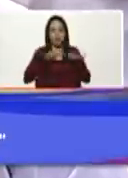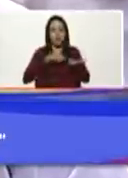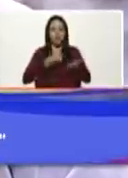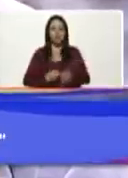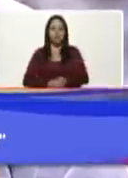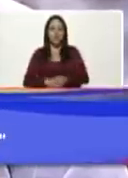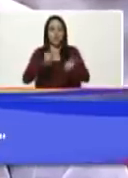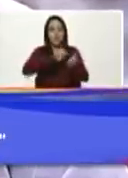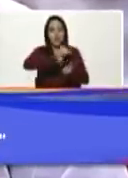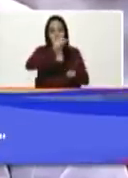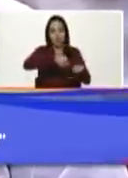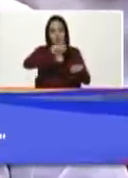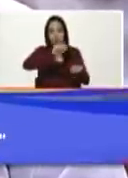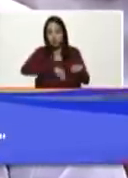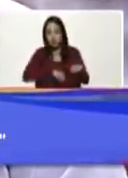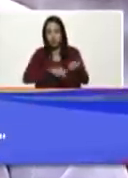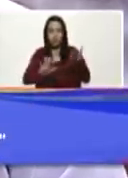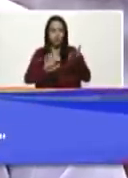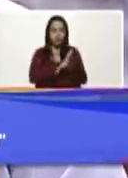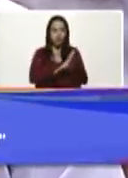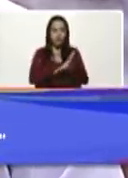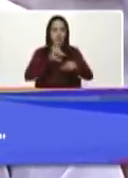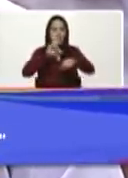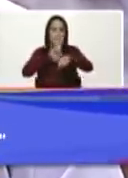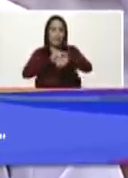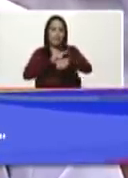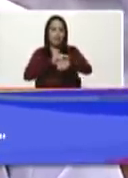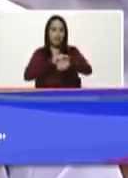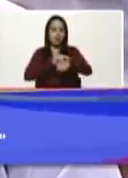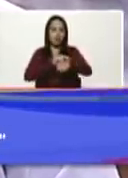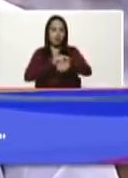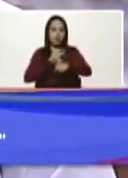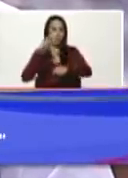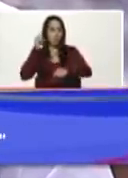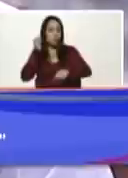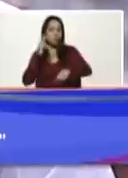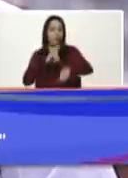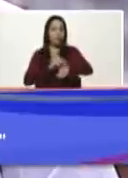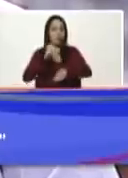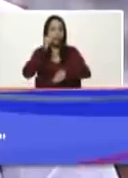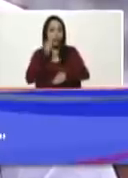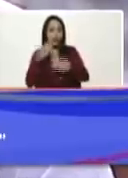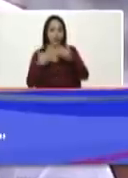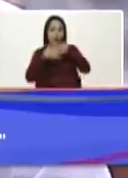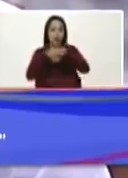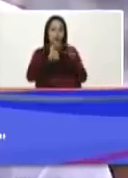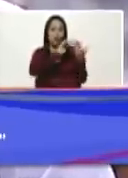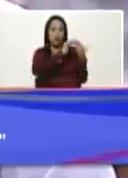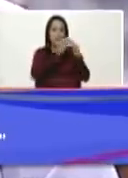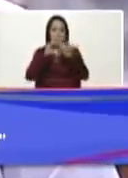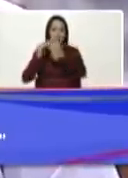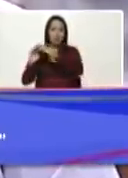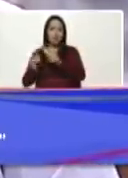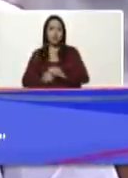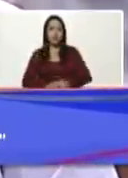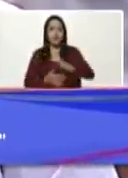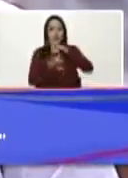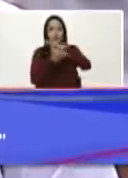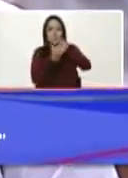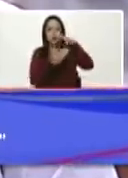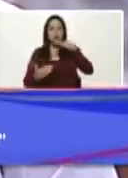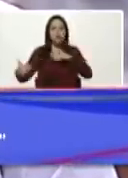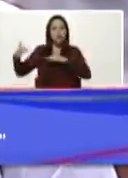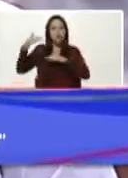los títulos de médico y médica integral comunitario, técnico